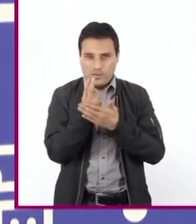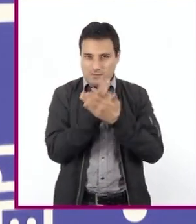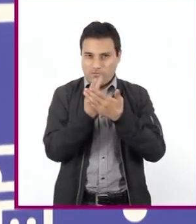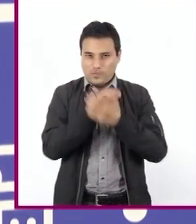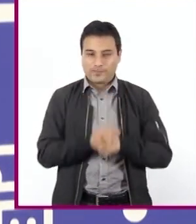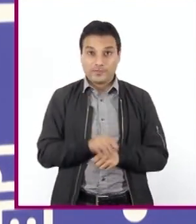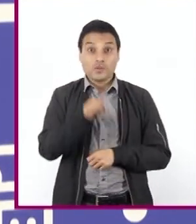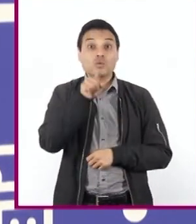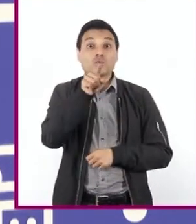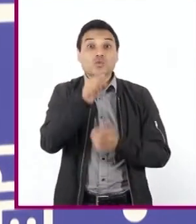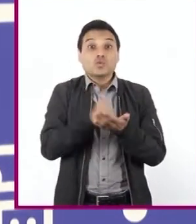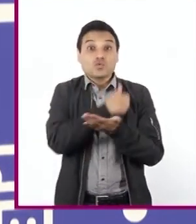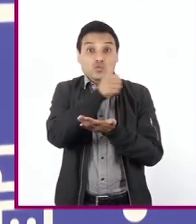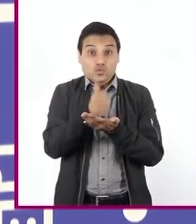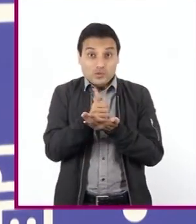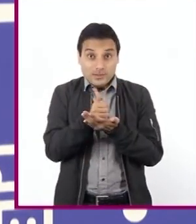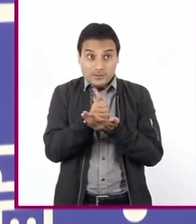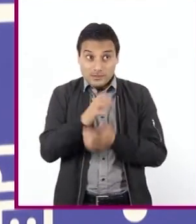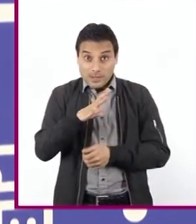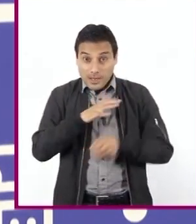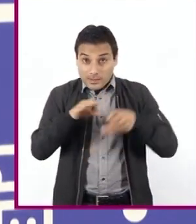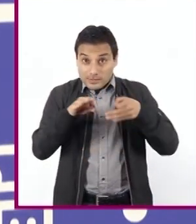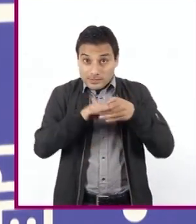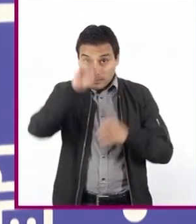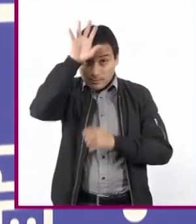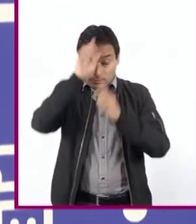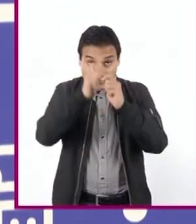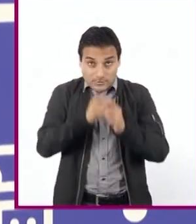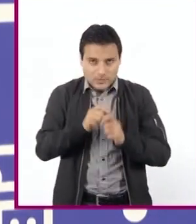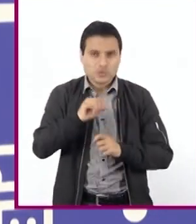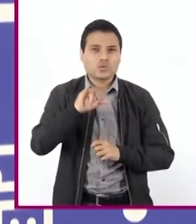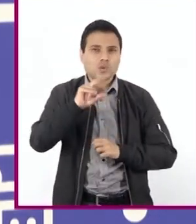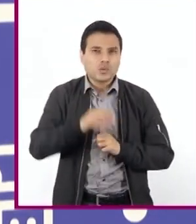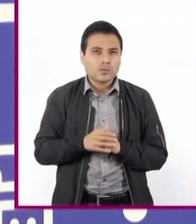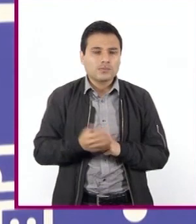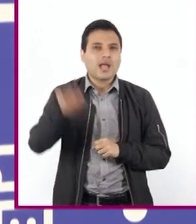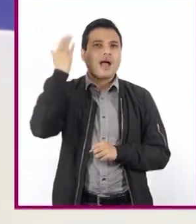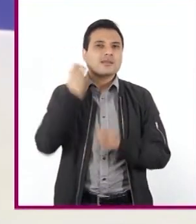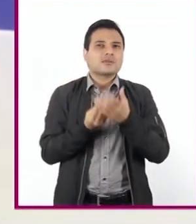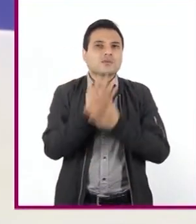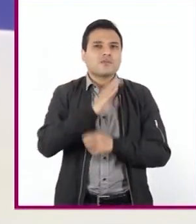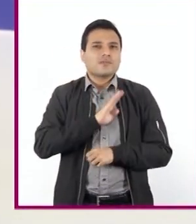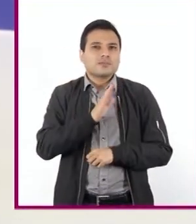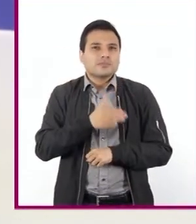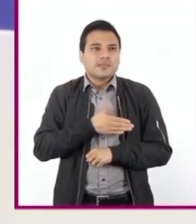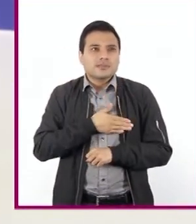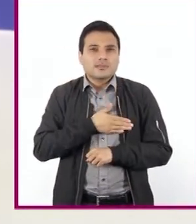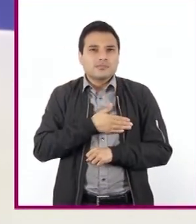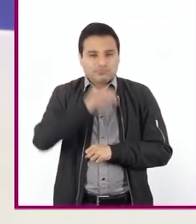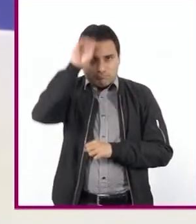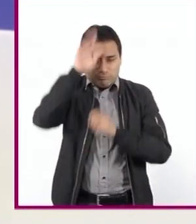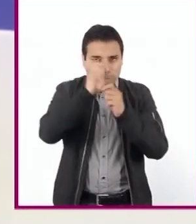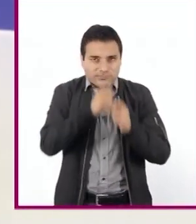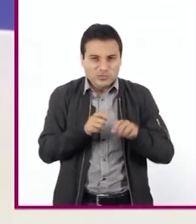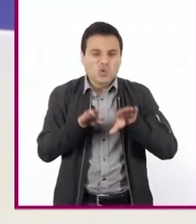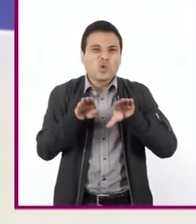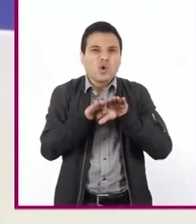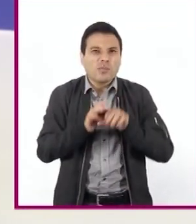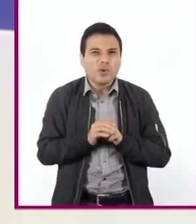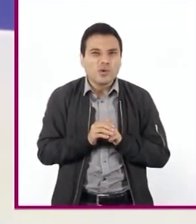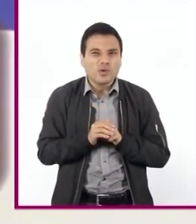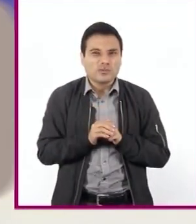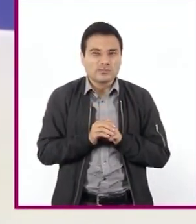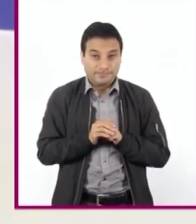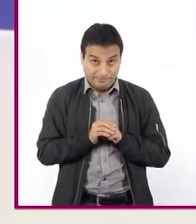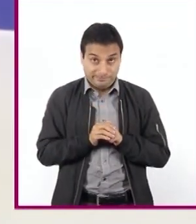ciudades mineras y qué sabes sobre su desarrollo en la época colonial. Y si no, investiga sobre una ciudad minera